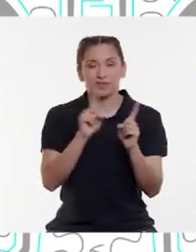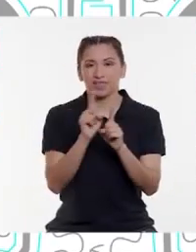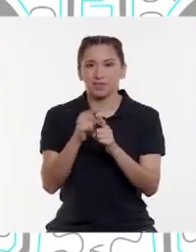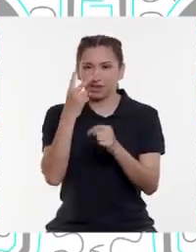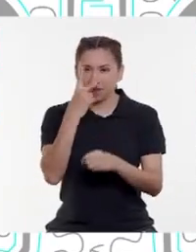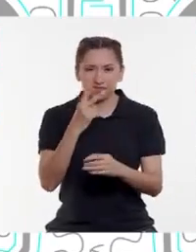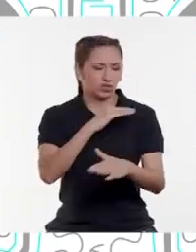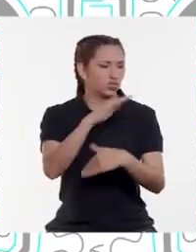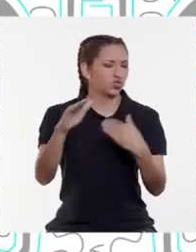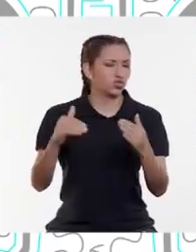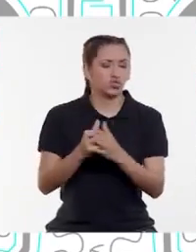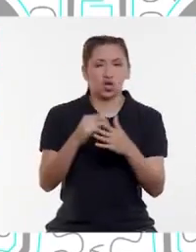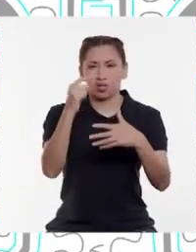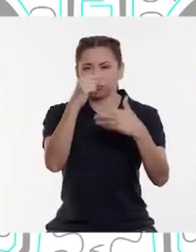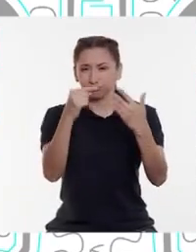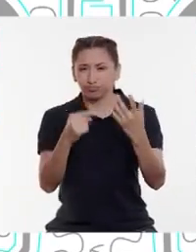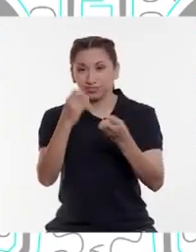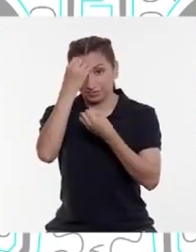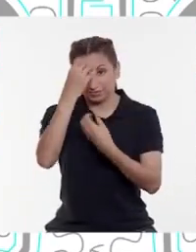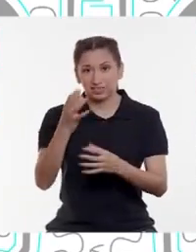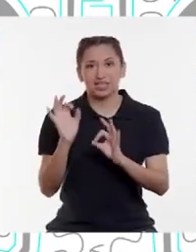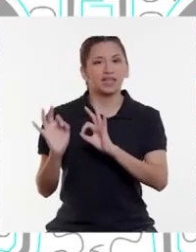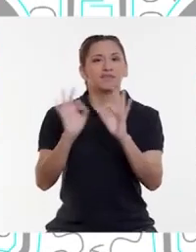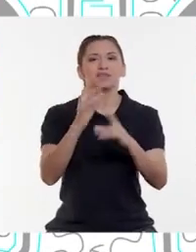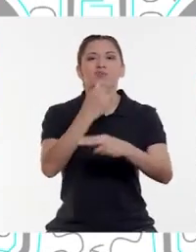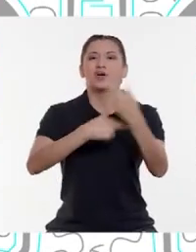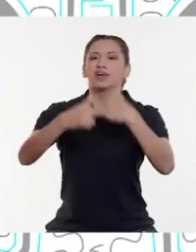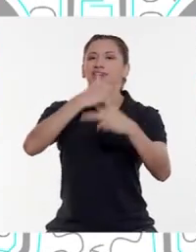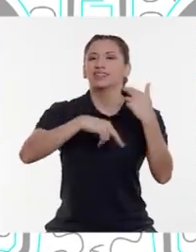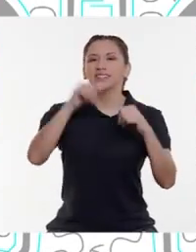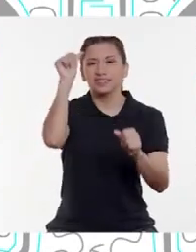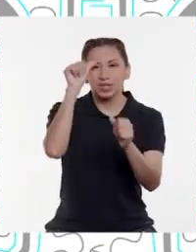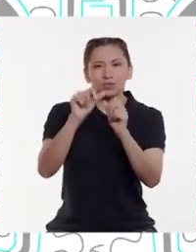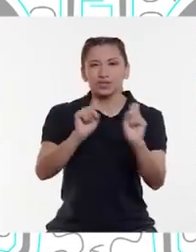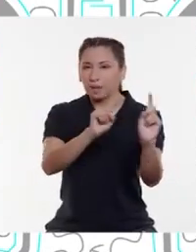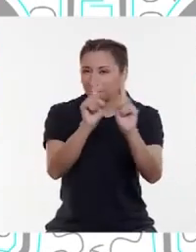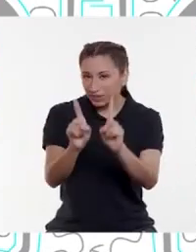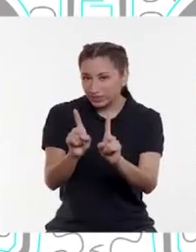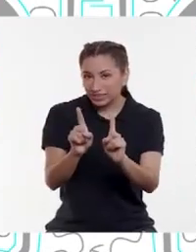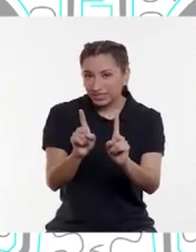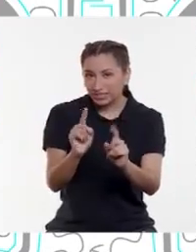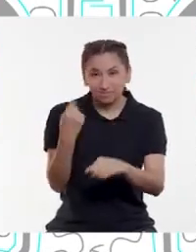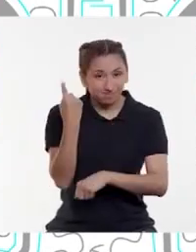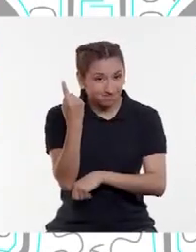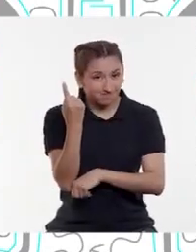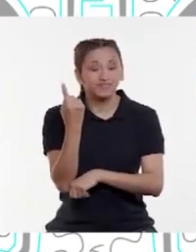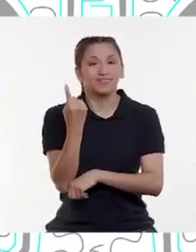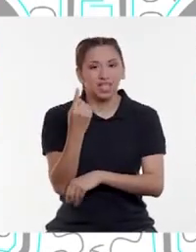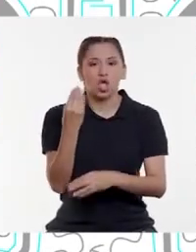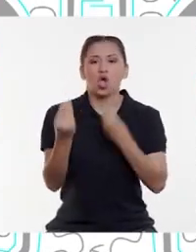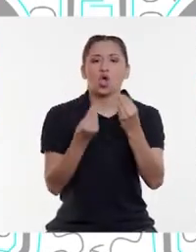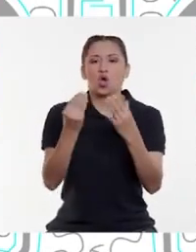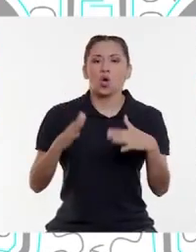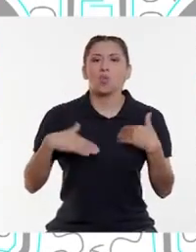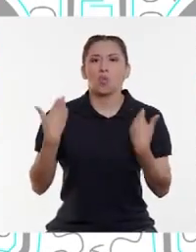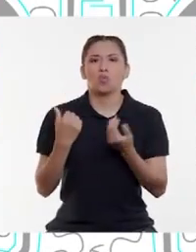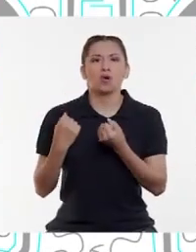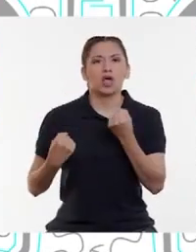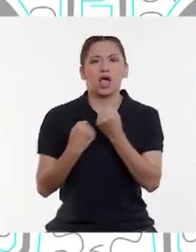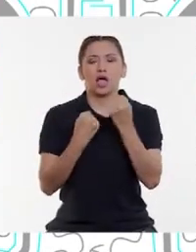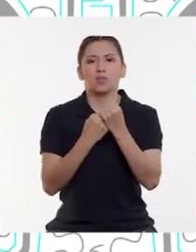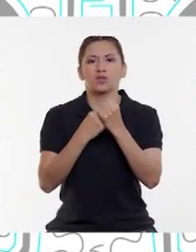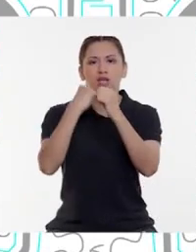y de haber visto toda esta información, volvamos a nuestra pregunta principal por un instante. ¿Cómo se puede contribuir